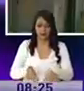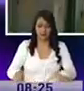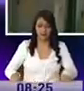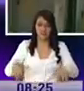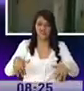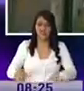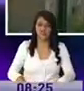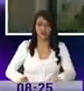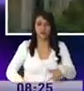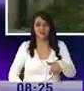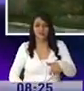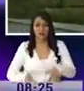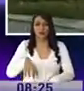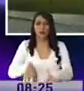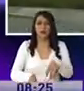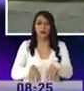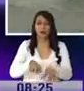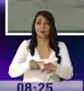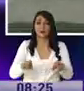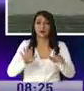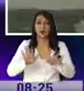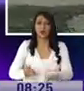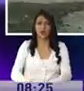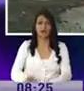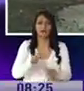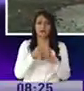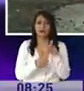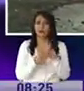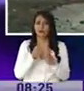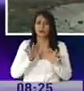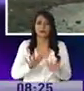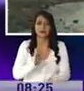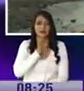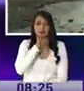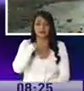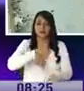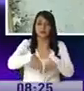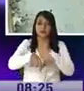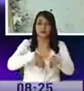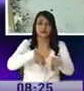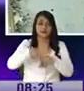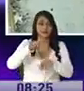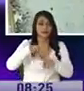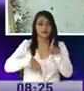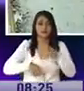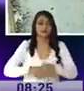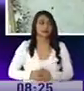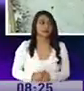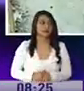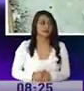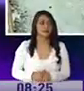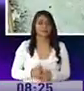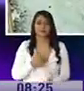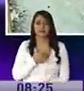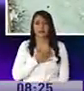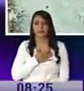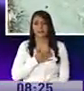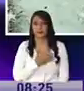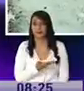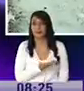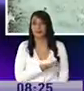son los huecos pero ahí ahí es un beo relajo Cómo transitar realmente realmente Es una pena lo que estamos viendo mi